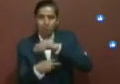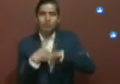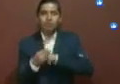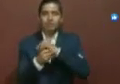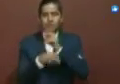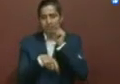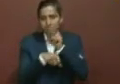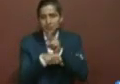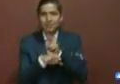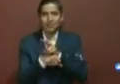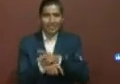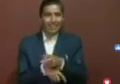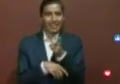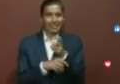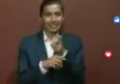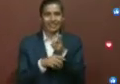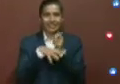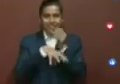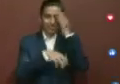viso de